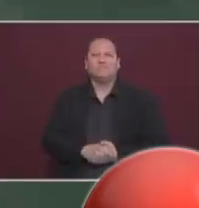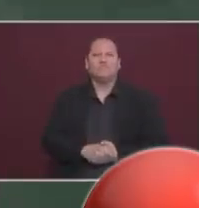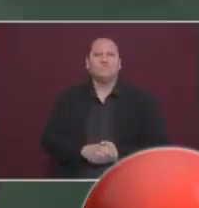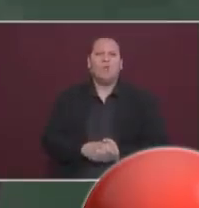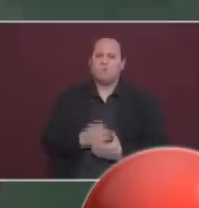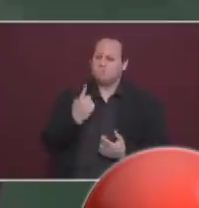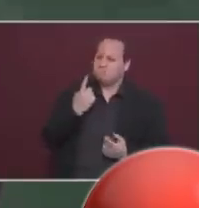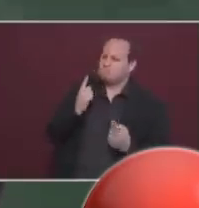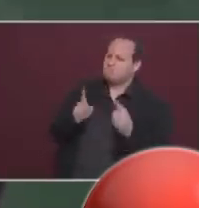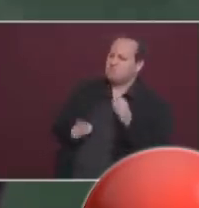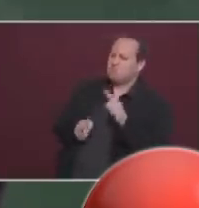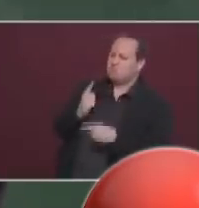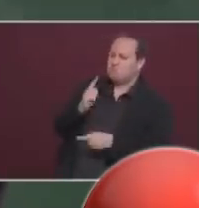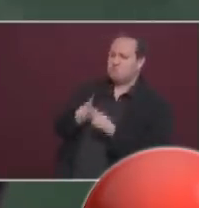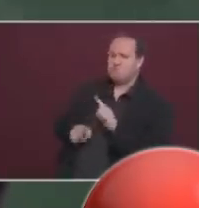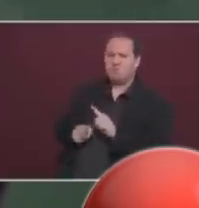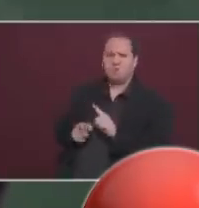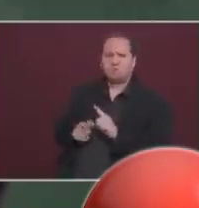autoritarios